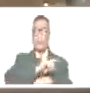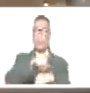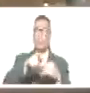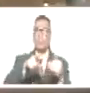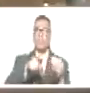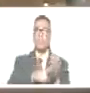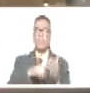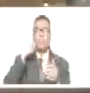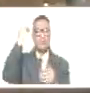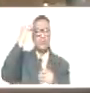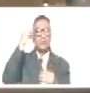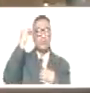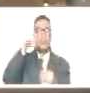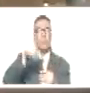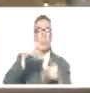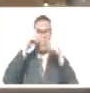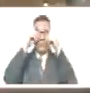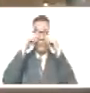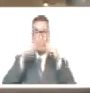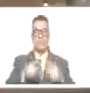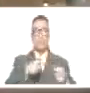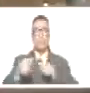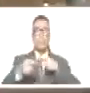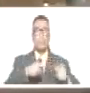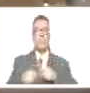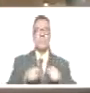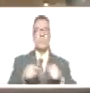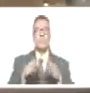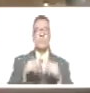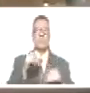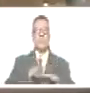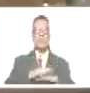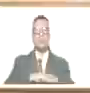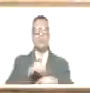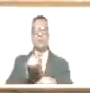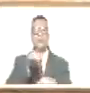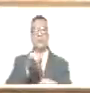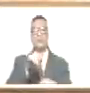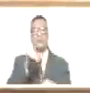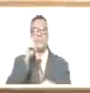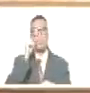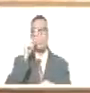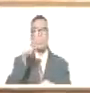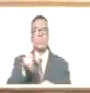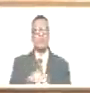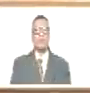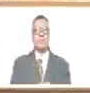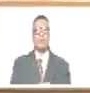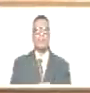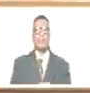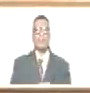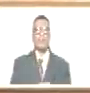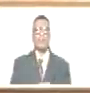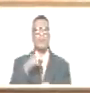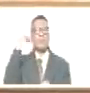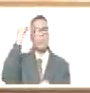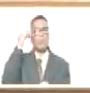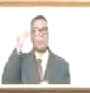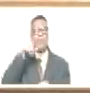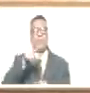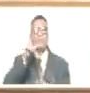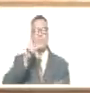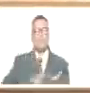cuenta las decisiones y acciones que les conciernan. Esto, señor presidente. En consideración. Aprobado.